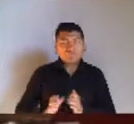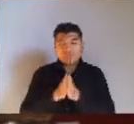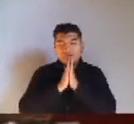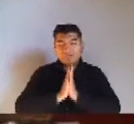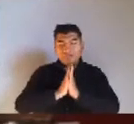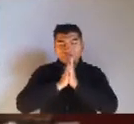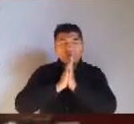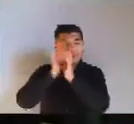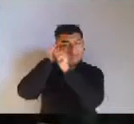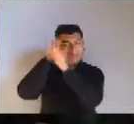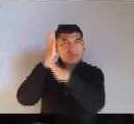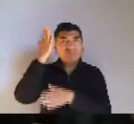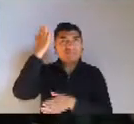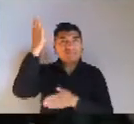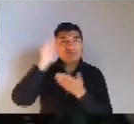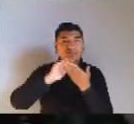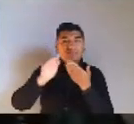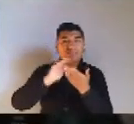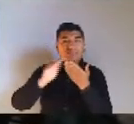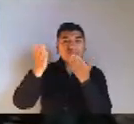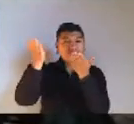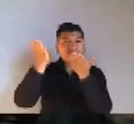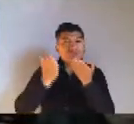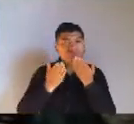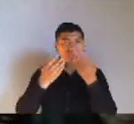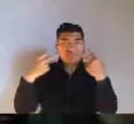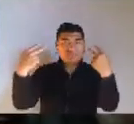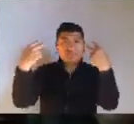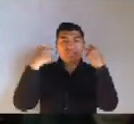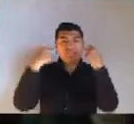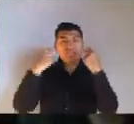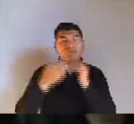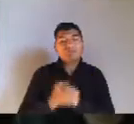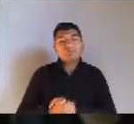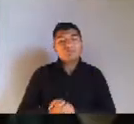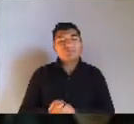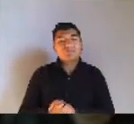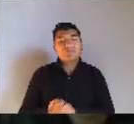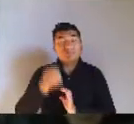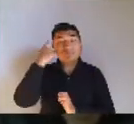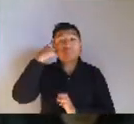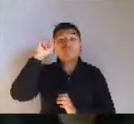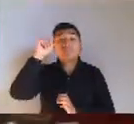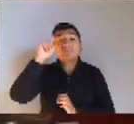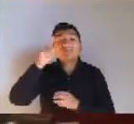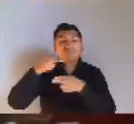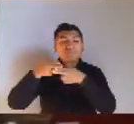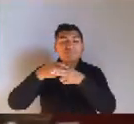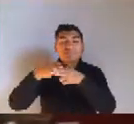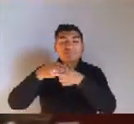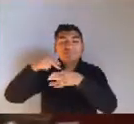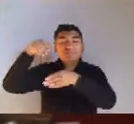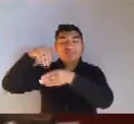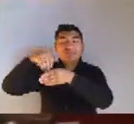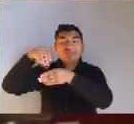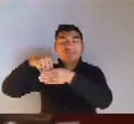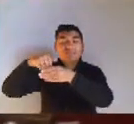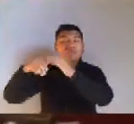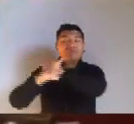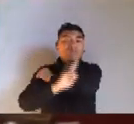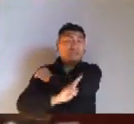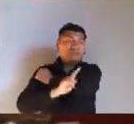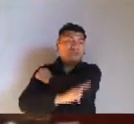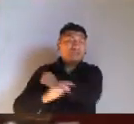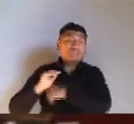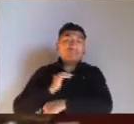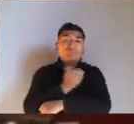Oremos. Padre misericordioso, óyenos. Para que en las próximas elecciones nacionales